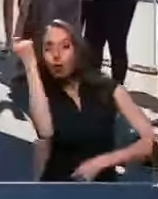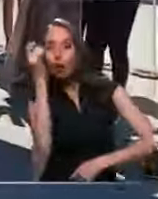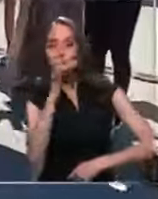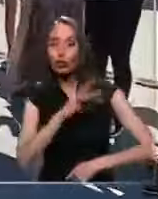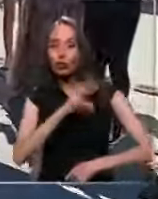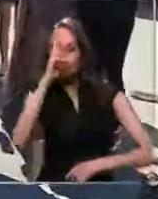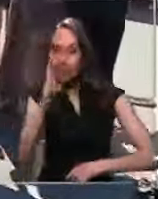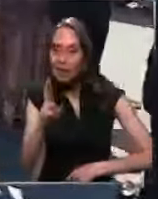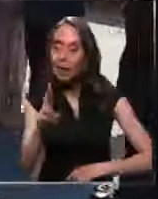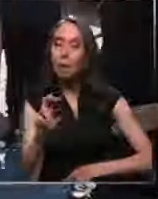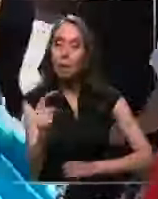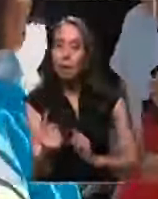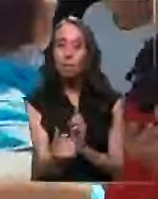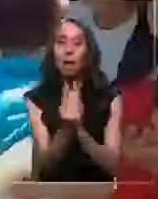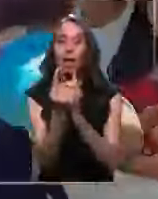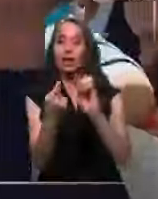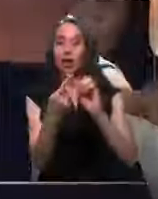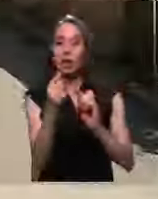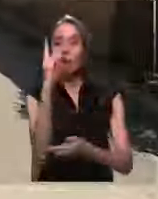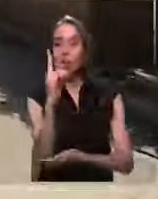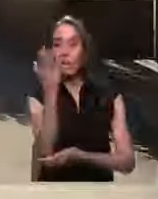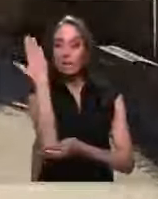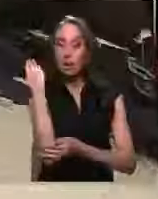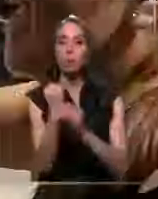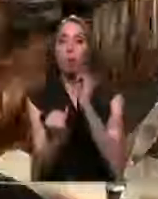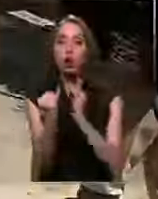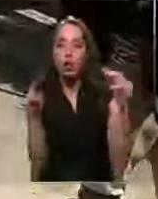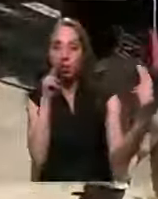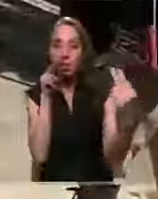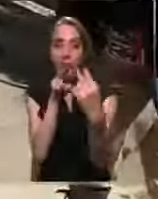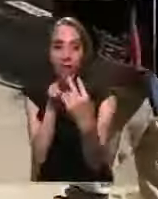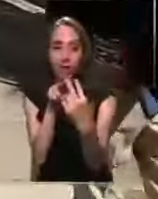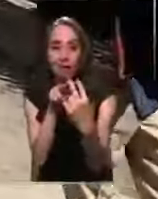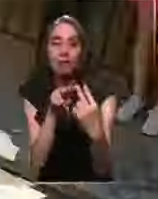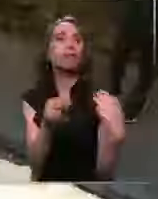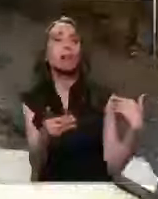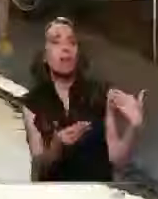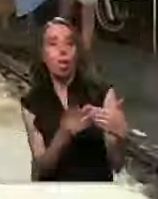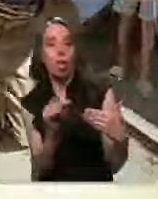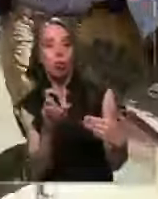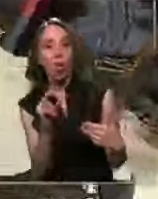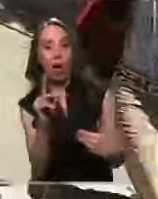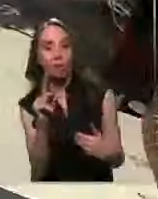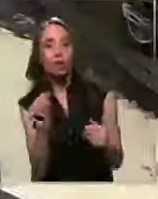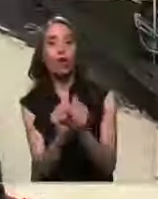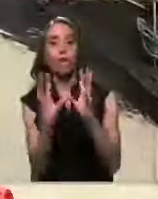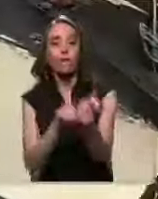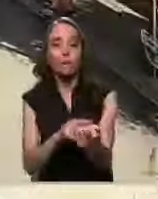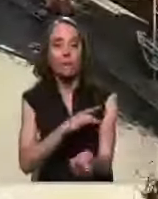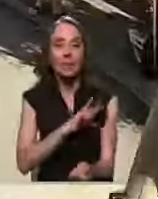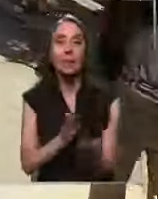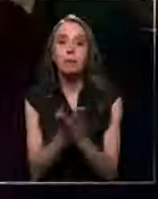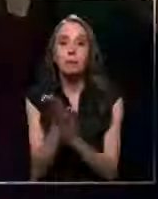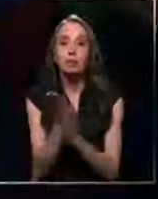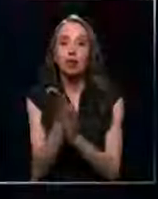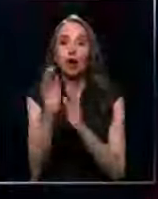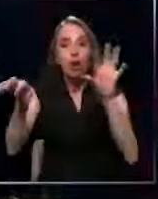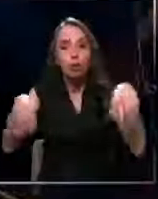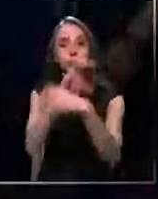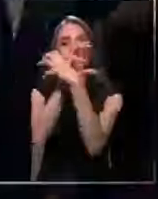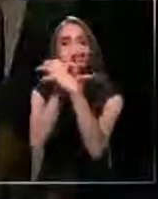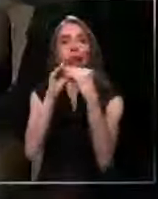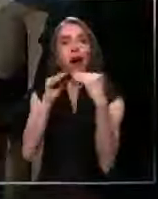El primer contacto sucedió en diciembre pasado de manera online. Desde ese entonces, David junto a su familia en Chile comenzaron a hablarse por